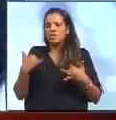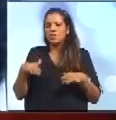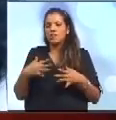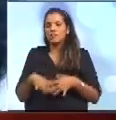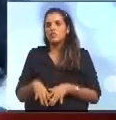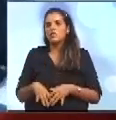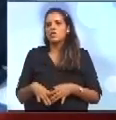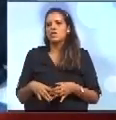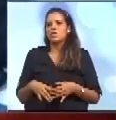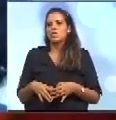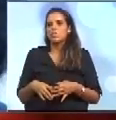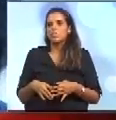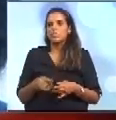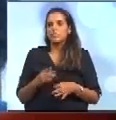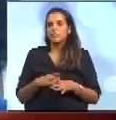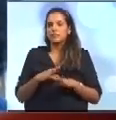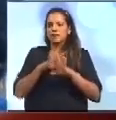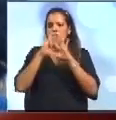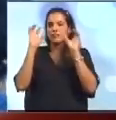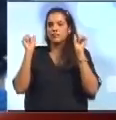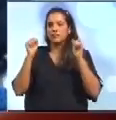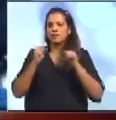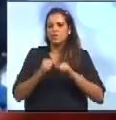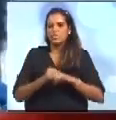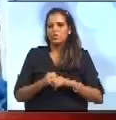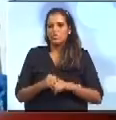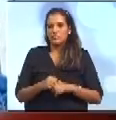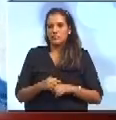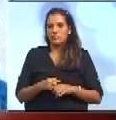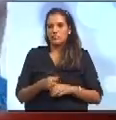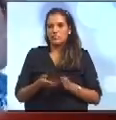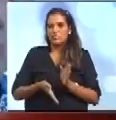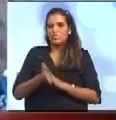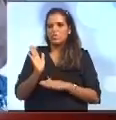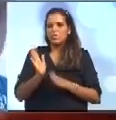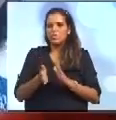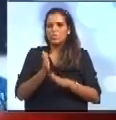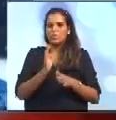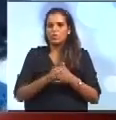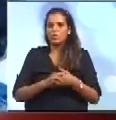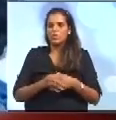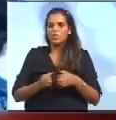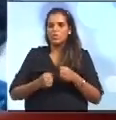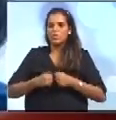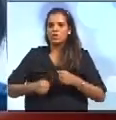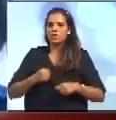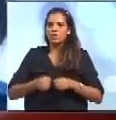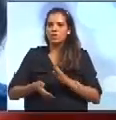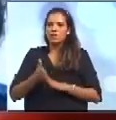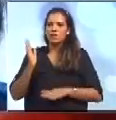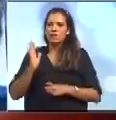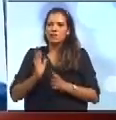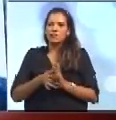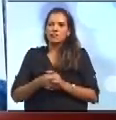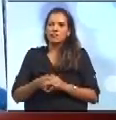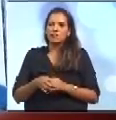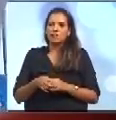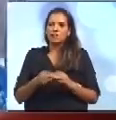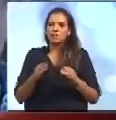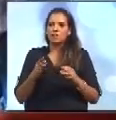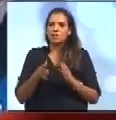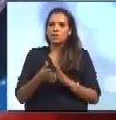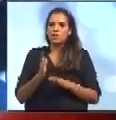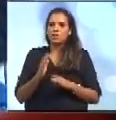gallos, ya está amaneciendo. Vámonos, y se cogió que el uno, vámonos, el otro dijo, me voy, el otro dijo, me quedo,